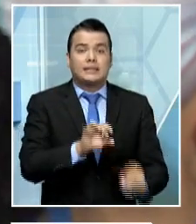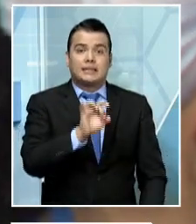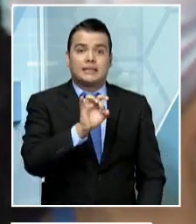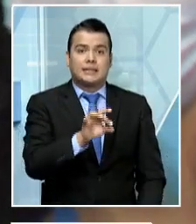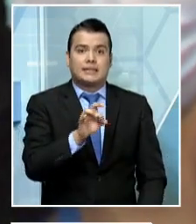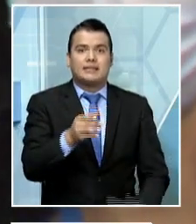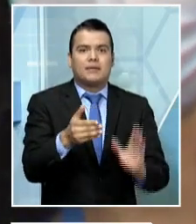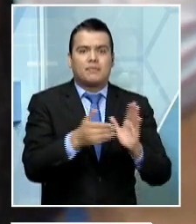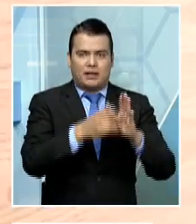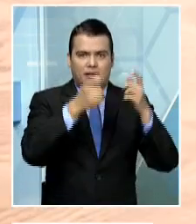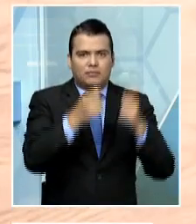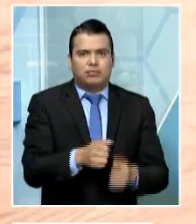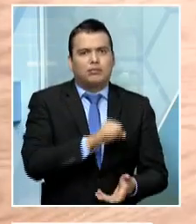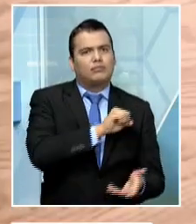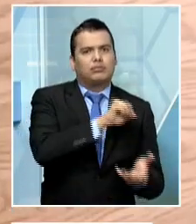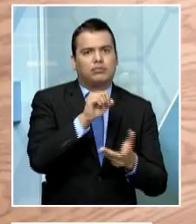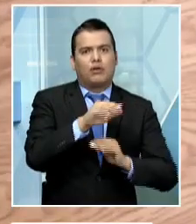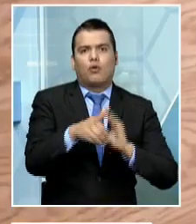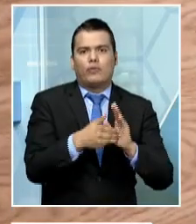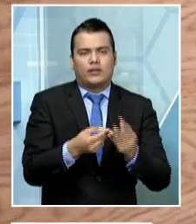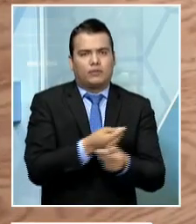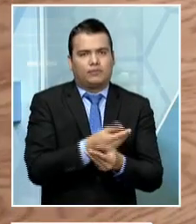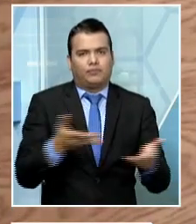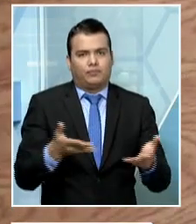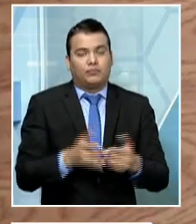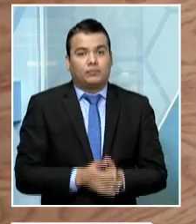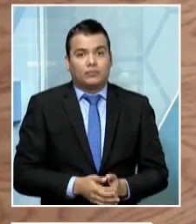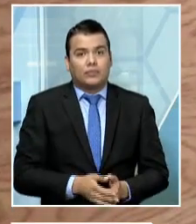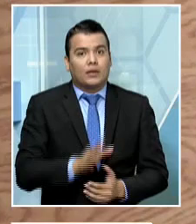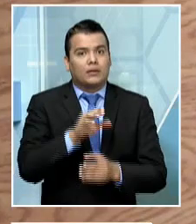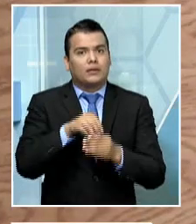15.000 mercados. Aunque las autoridades reportan una